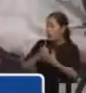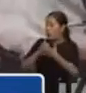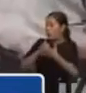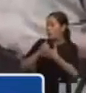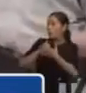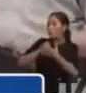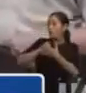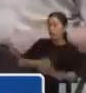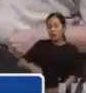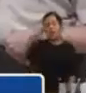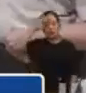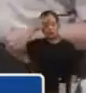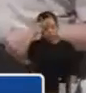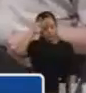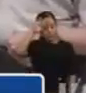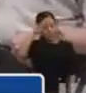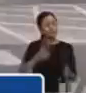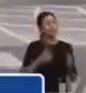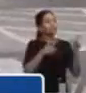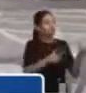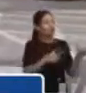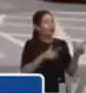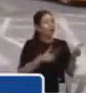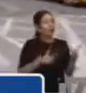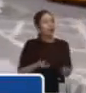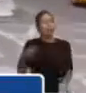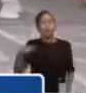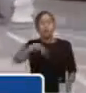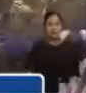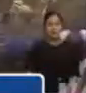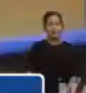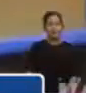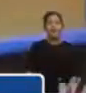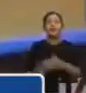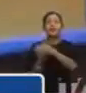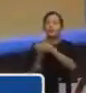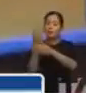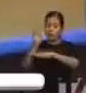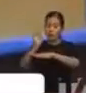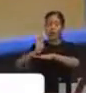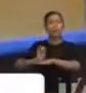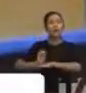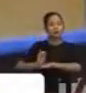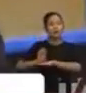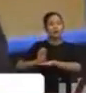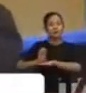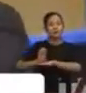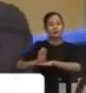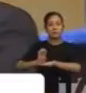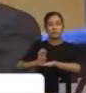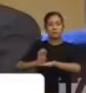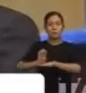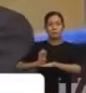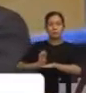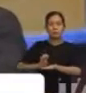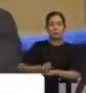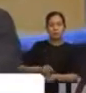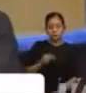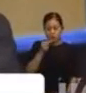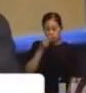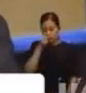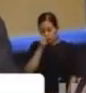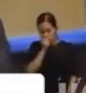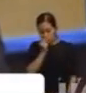buscaron castigar a quienes han perjudicado al país a través de la corrupción. Ecuador no tranza con el narcotráfico, no tranza